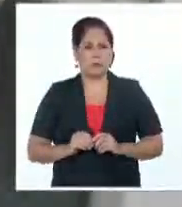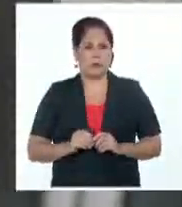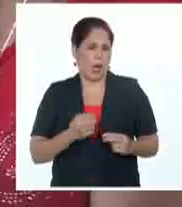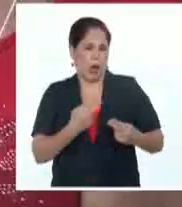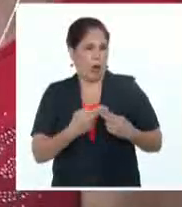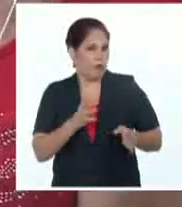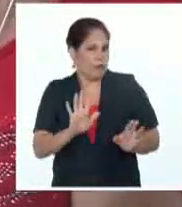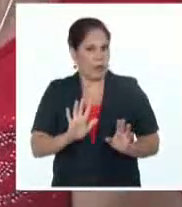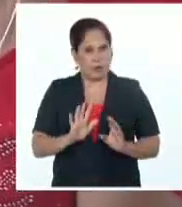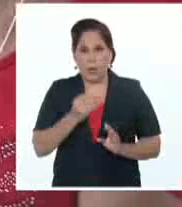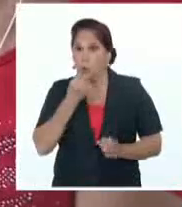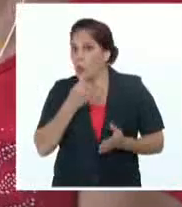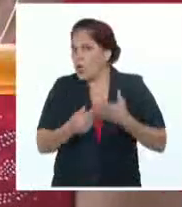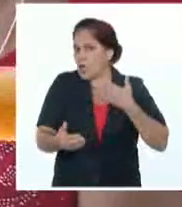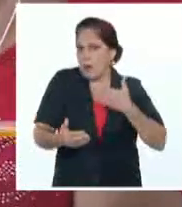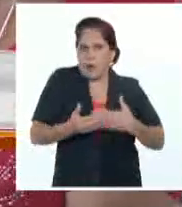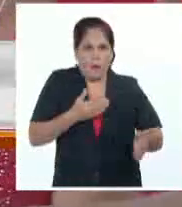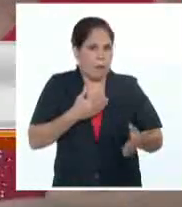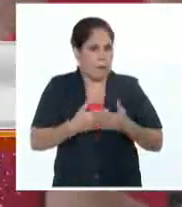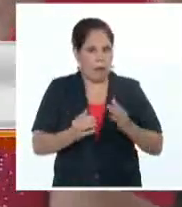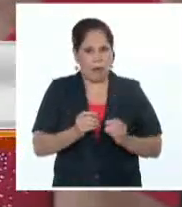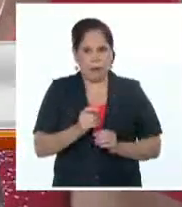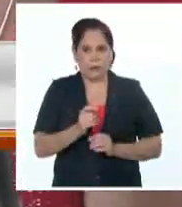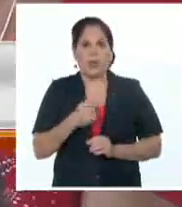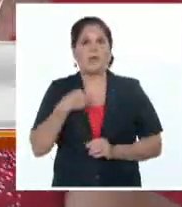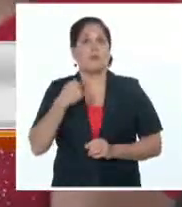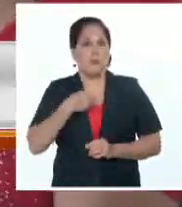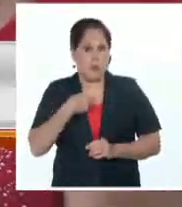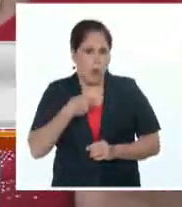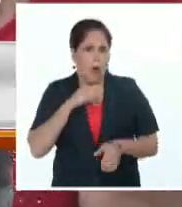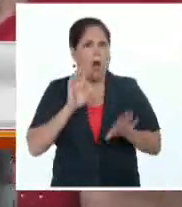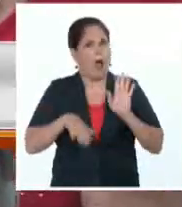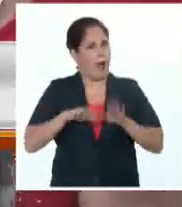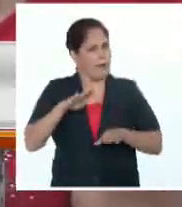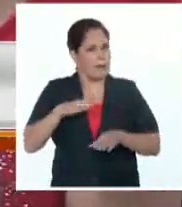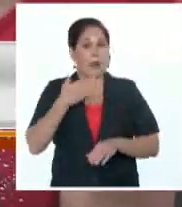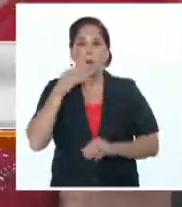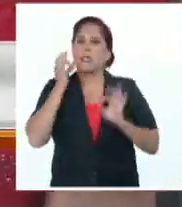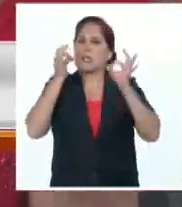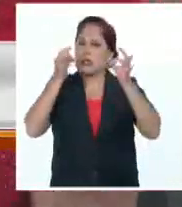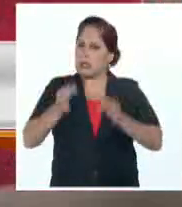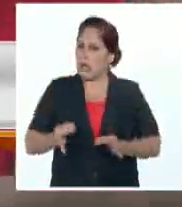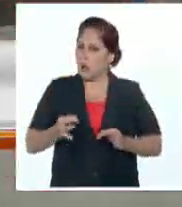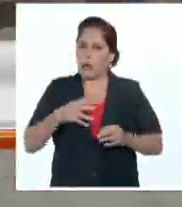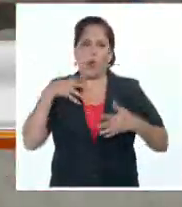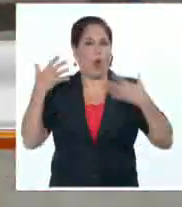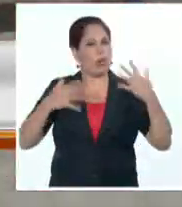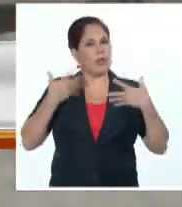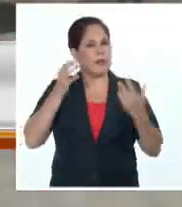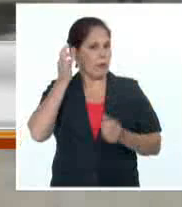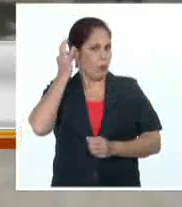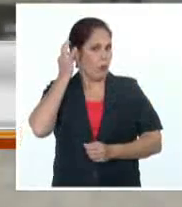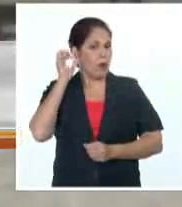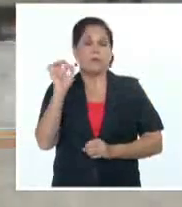Aunque vaya a viajar para Guardalavaca, pero bueno, he viajado con ella hasta aquí y muy segura y muy contenta de viajar con ella.